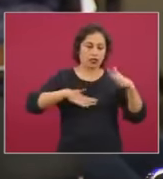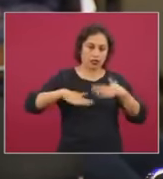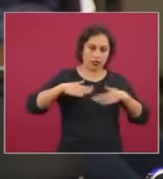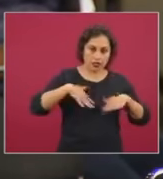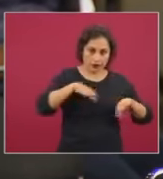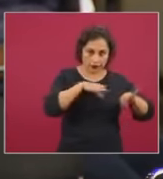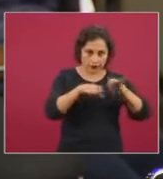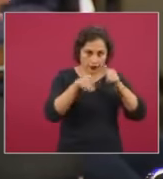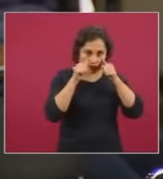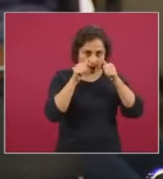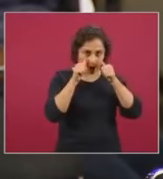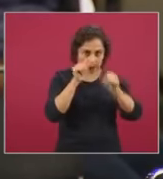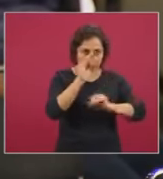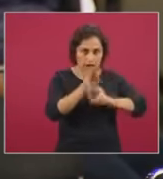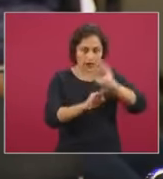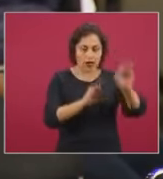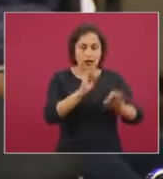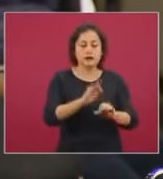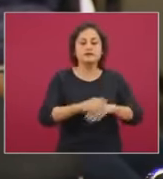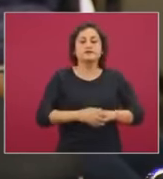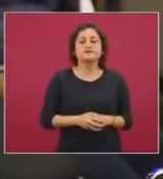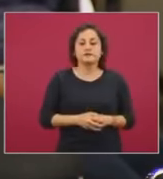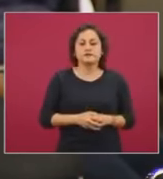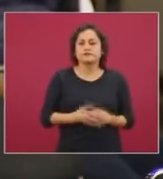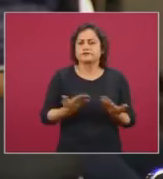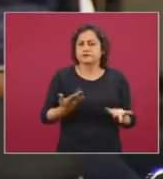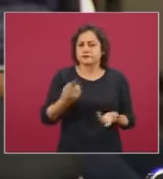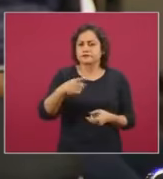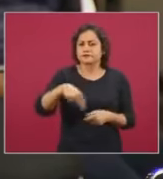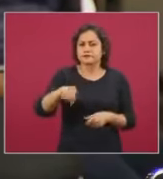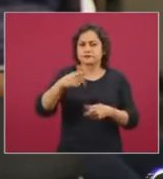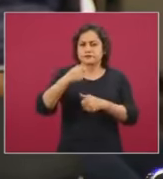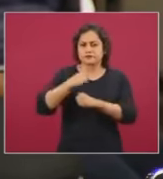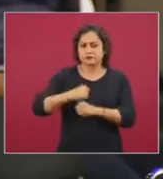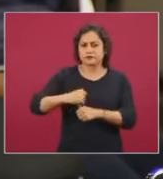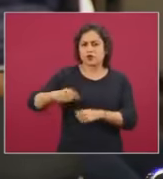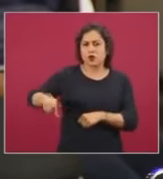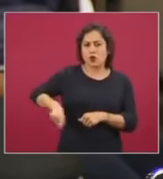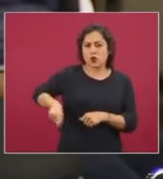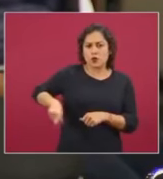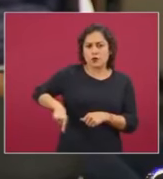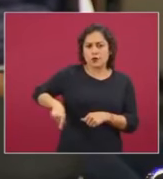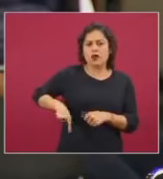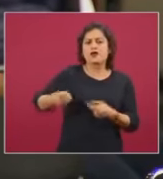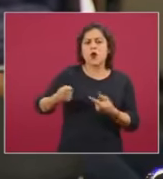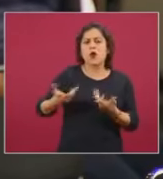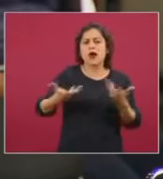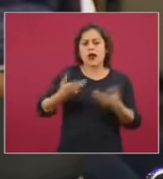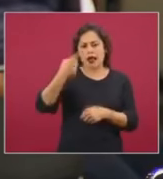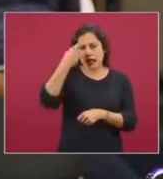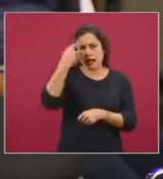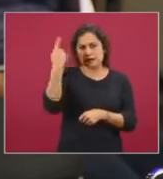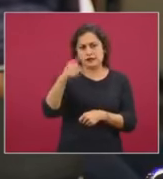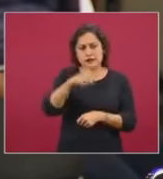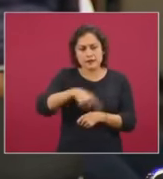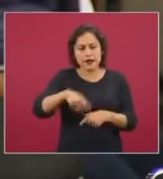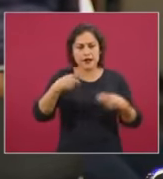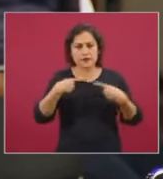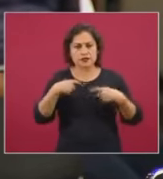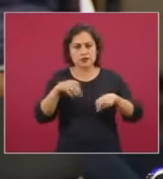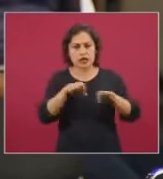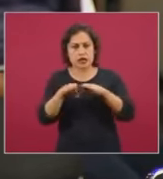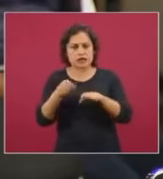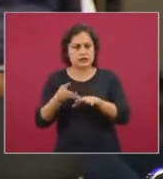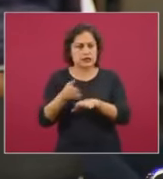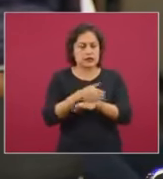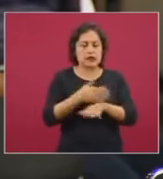adicionales están llevando a cabo las autoridades para que ahora sí que el personal vuelva a estar como es